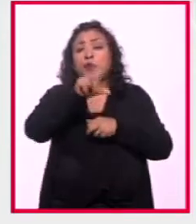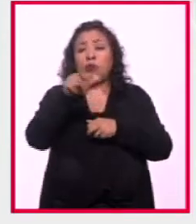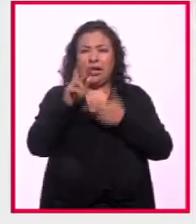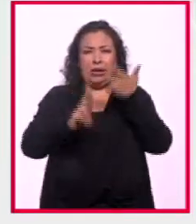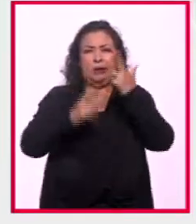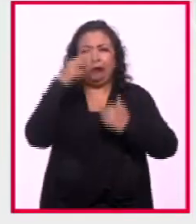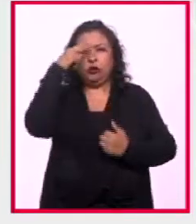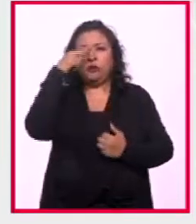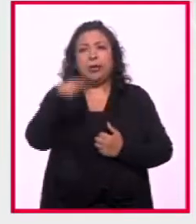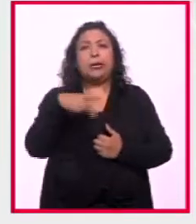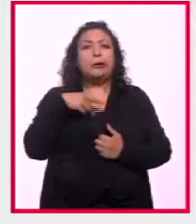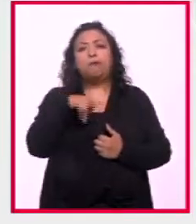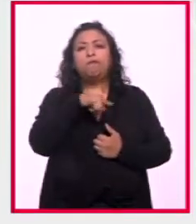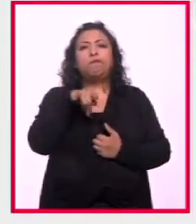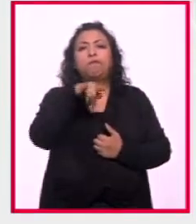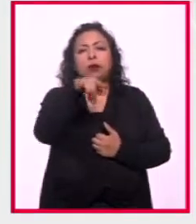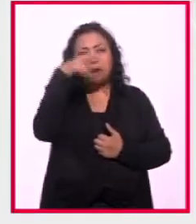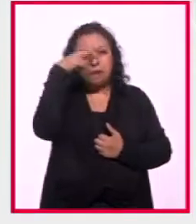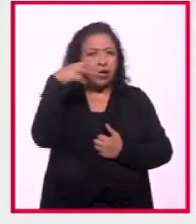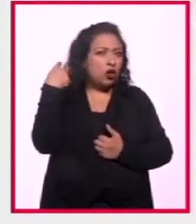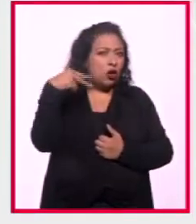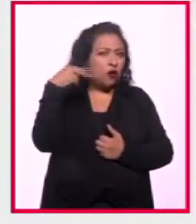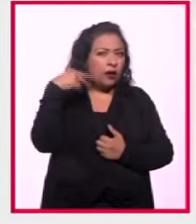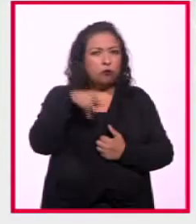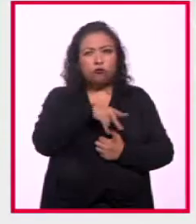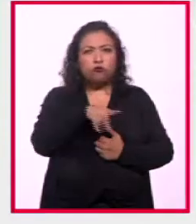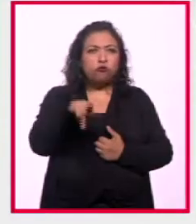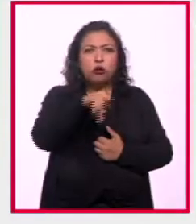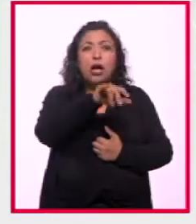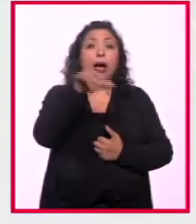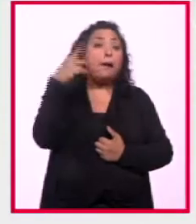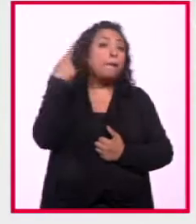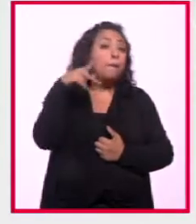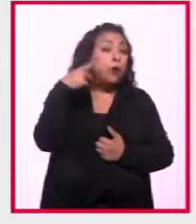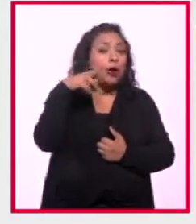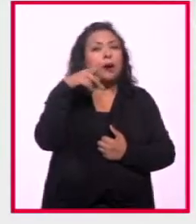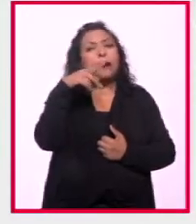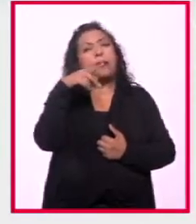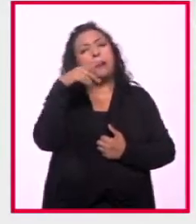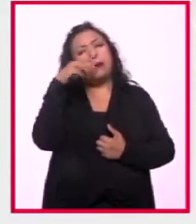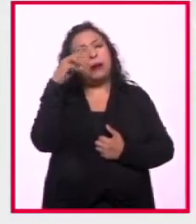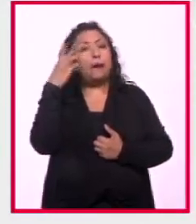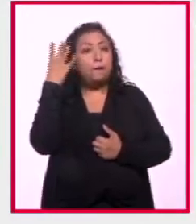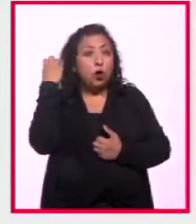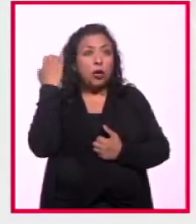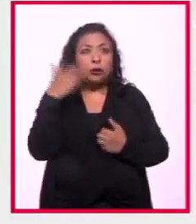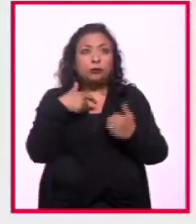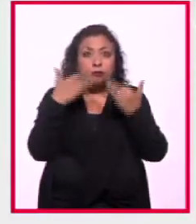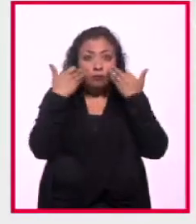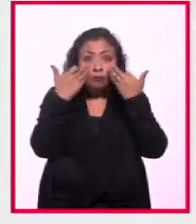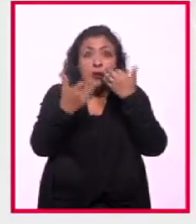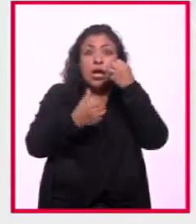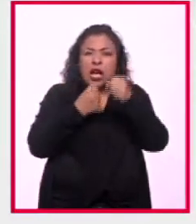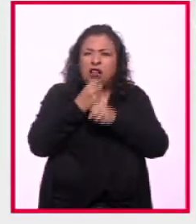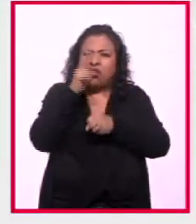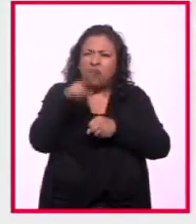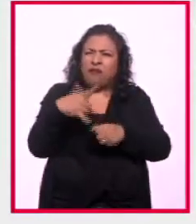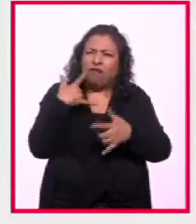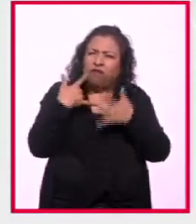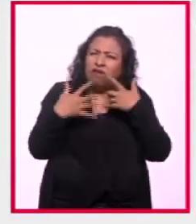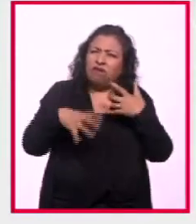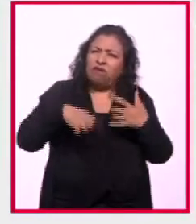mexicana recorrió la ruta méxico-veracruz con ramales a puebla y morelos donde fue testigo de aquellos años de intensa